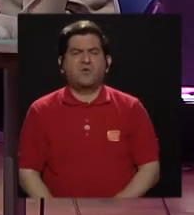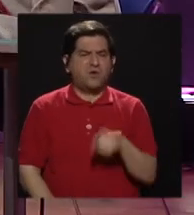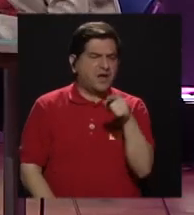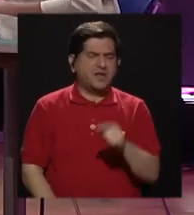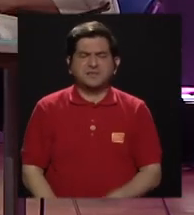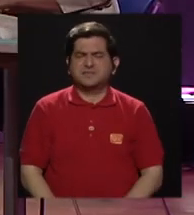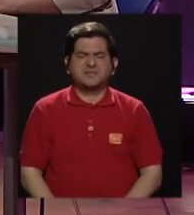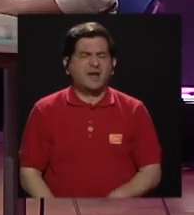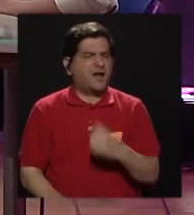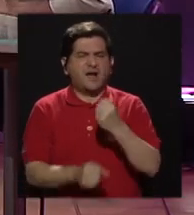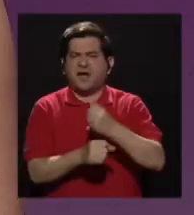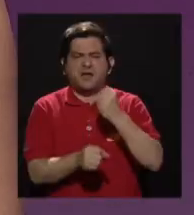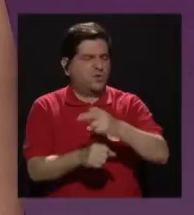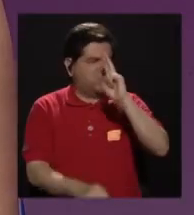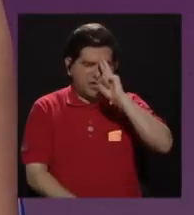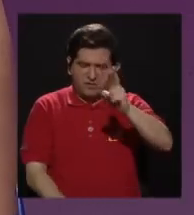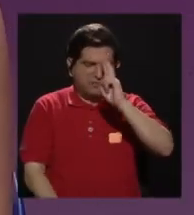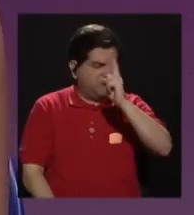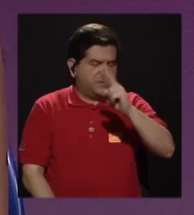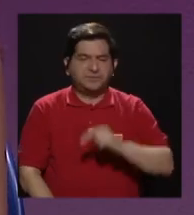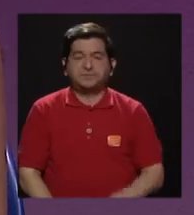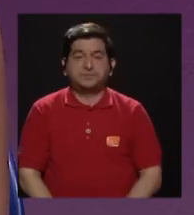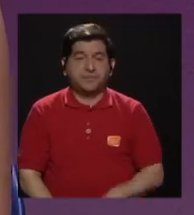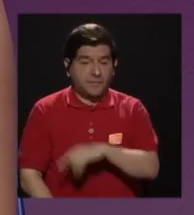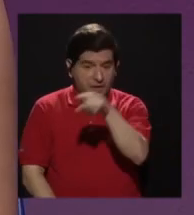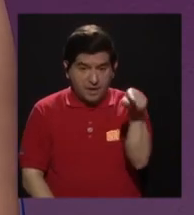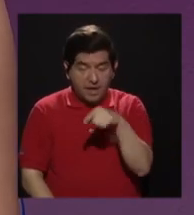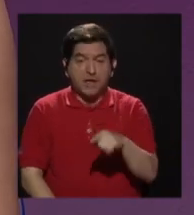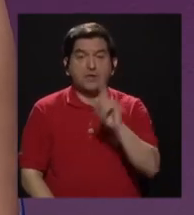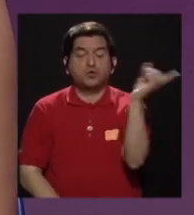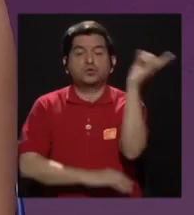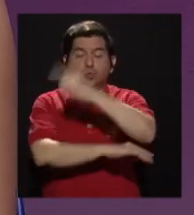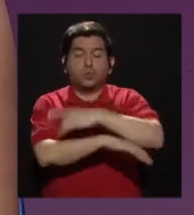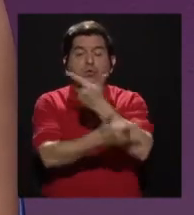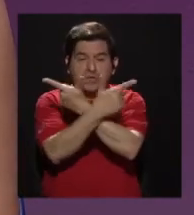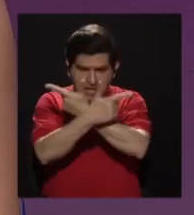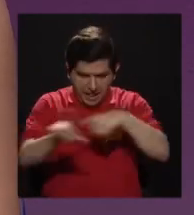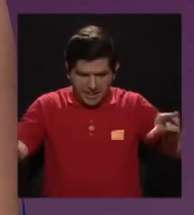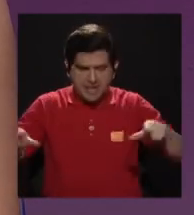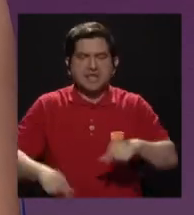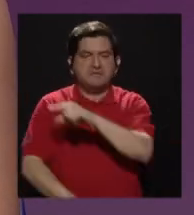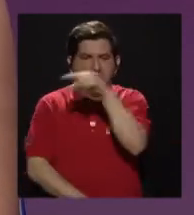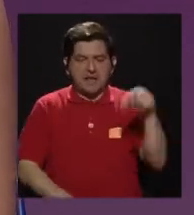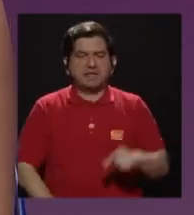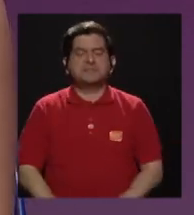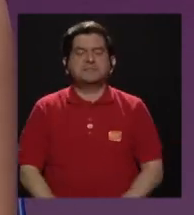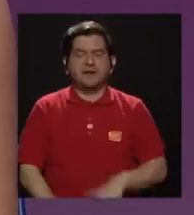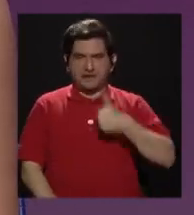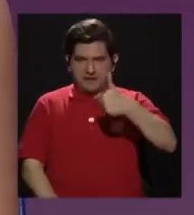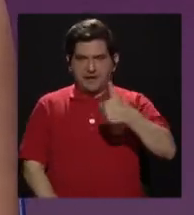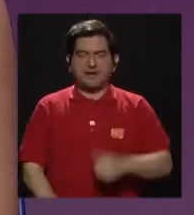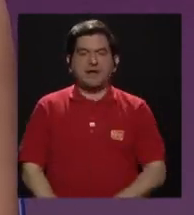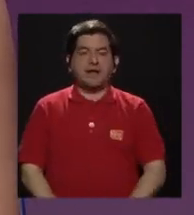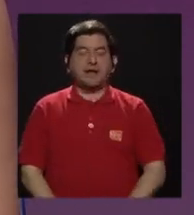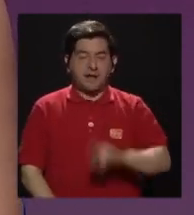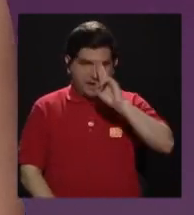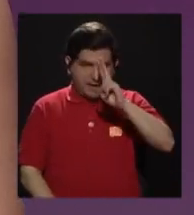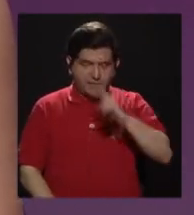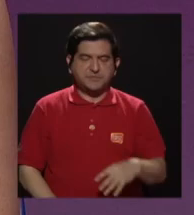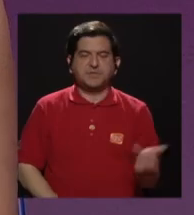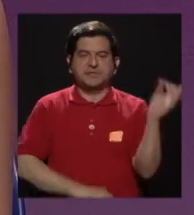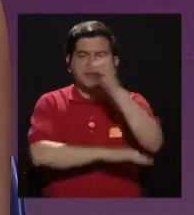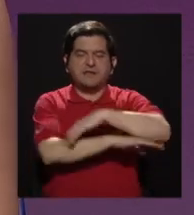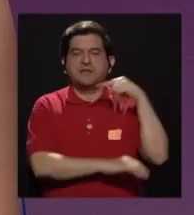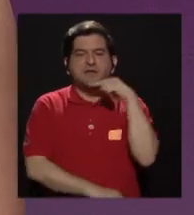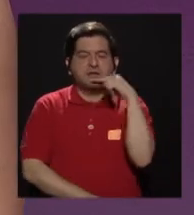como un trabajo reconocido. Entonces ellas lograron un día libre a la semana, el reconocimiento de los feriados, las